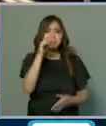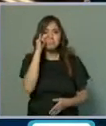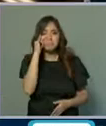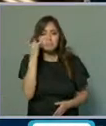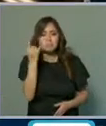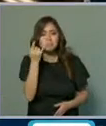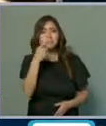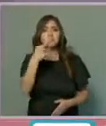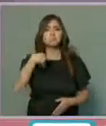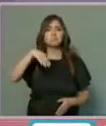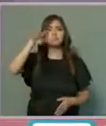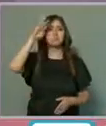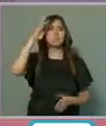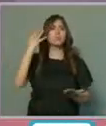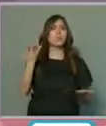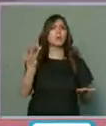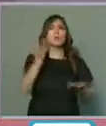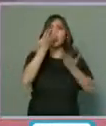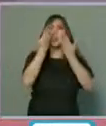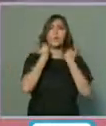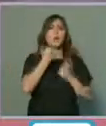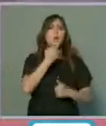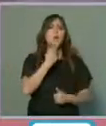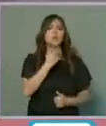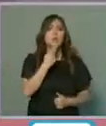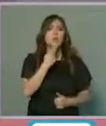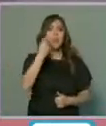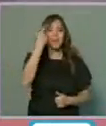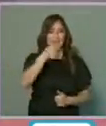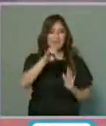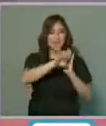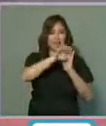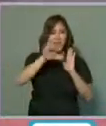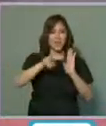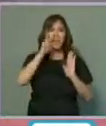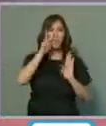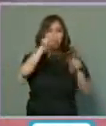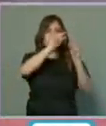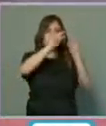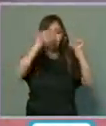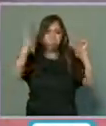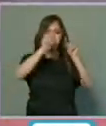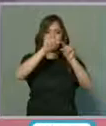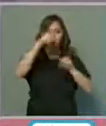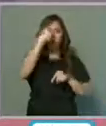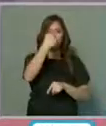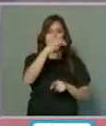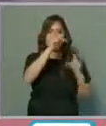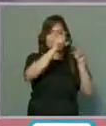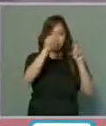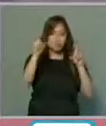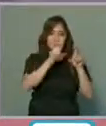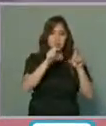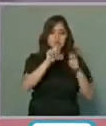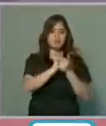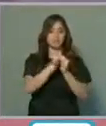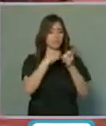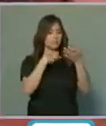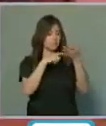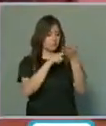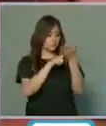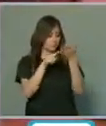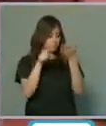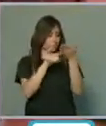entonces tú dices, no azúcar, ¿no? Claro. Y resulta que si ves el contenido nutrimental, por eso, ojo amigos, es muy una importante bomba. ver